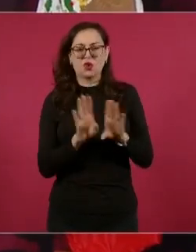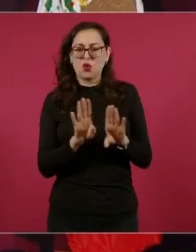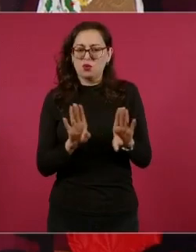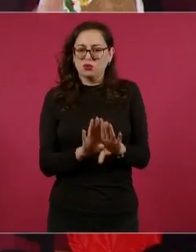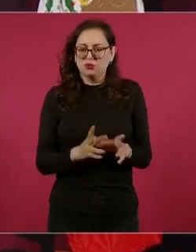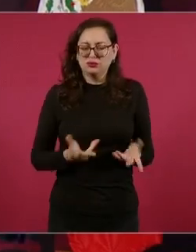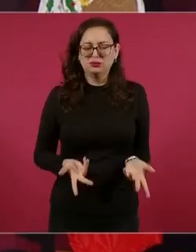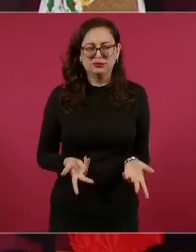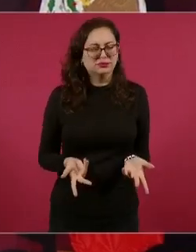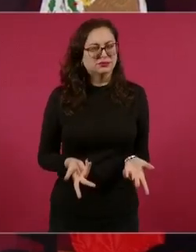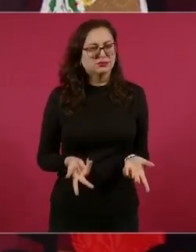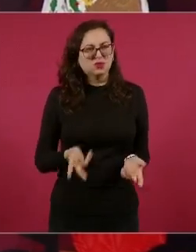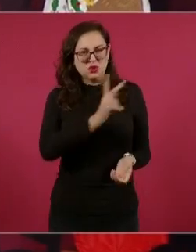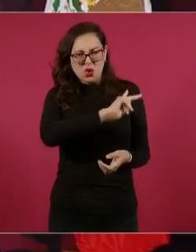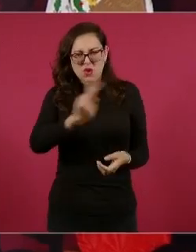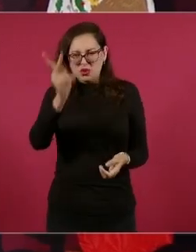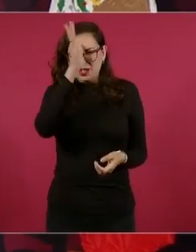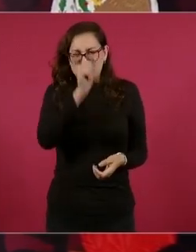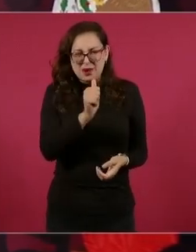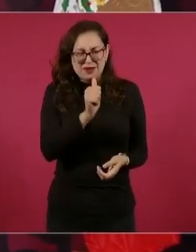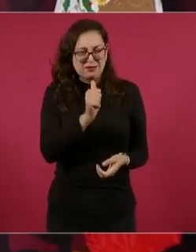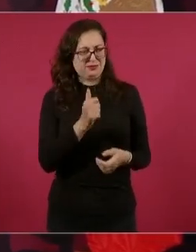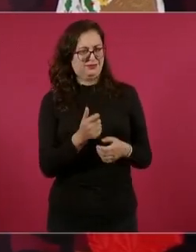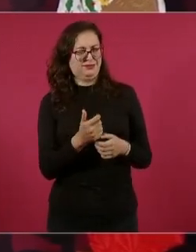¿Y por qué?